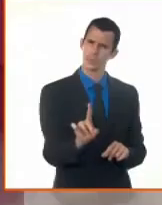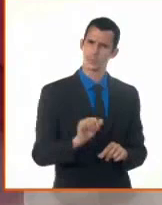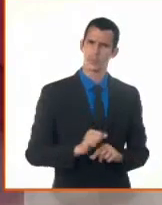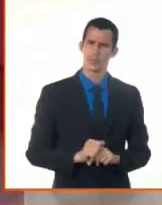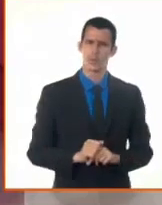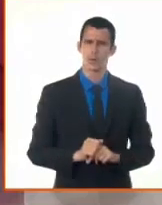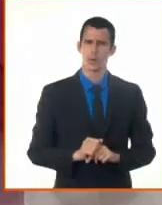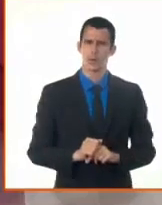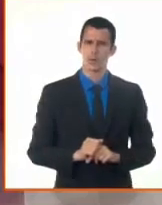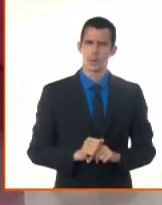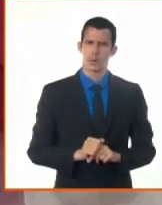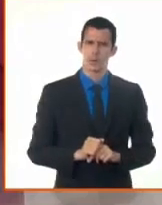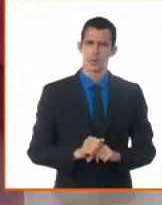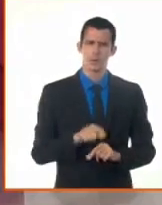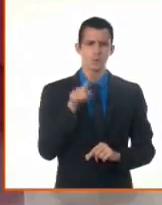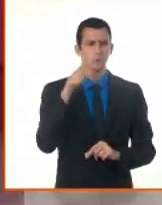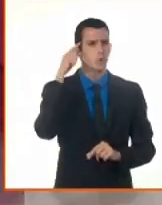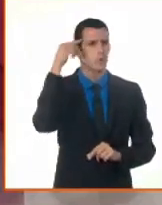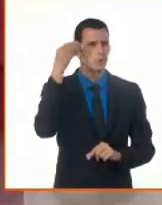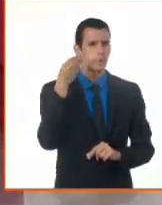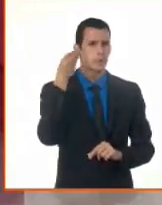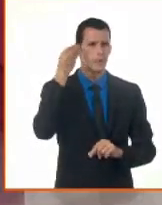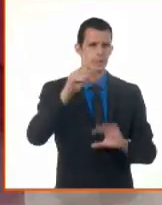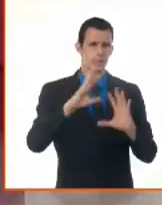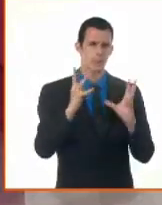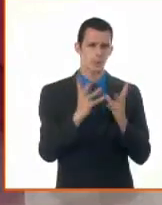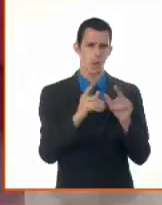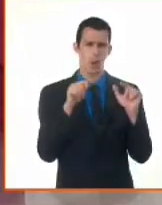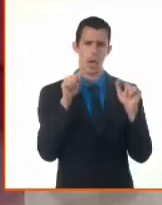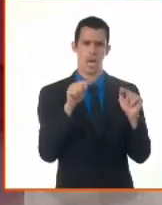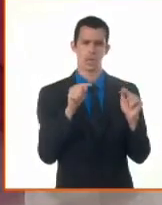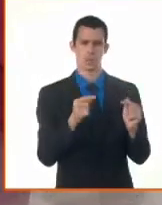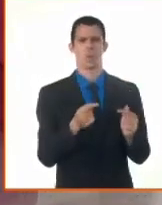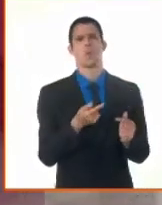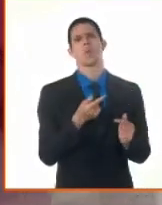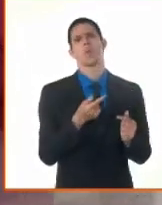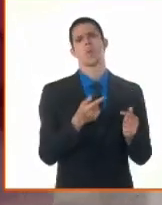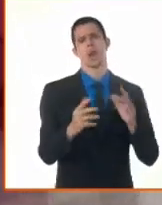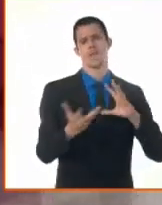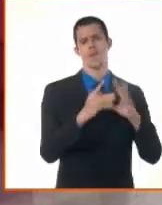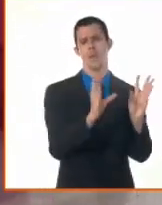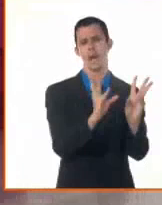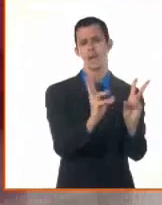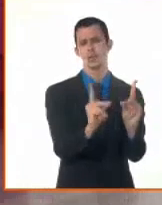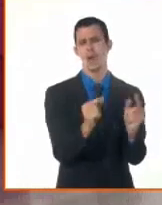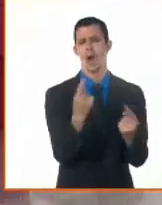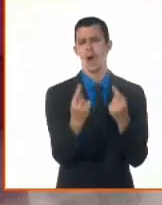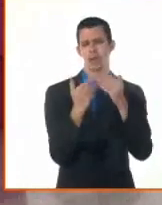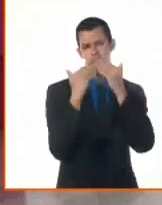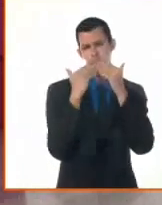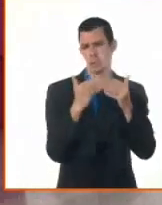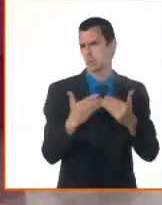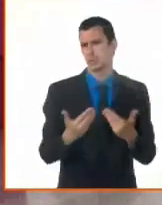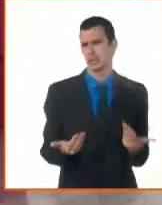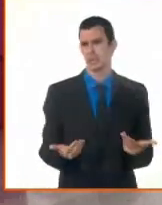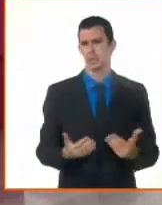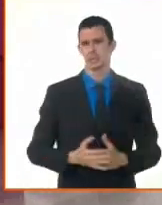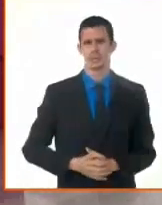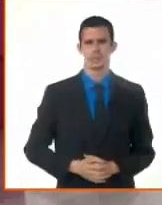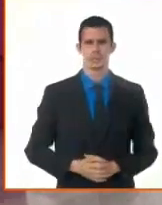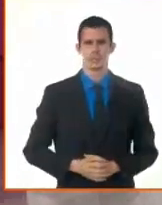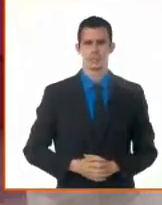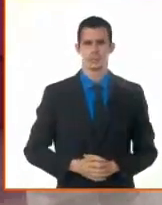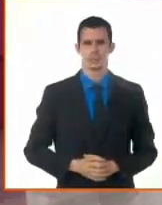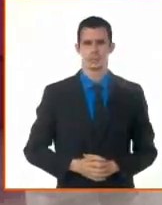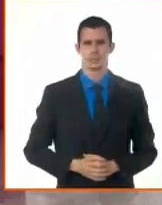veo ejemplo al menos en intención ejemplos más concretos nosotros estamos partiendo de la inflación que